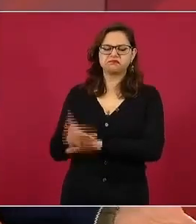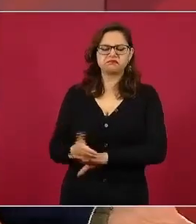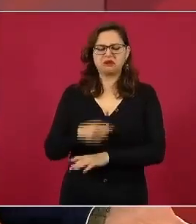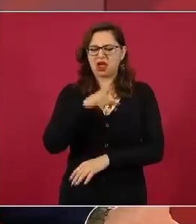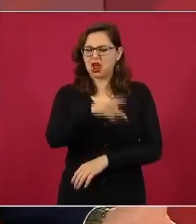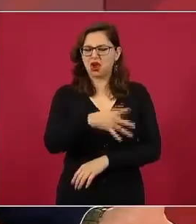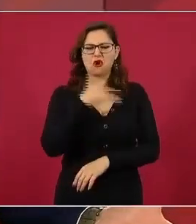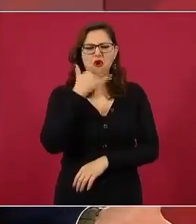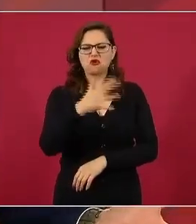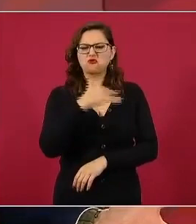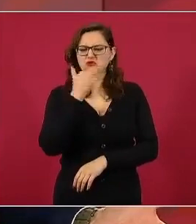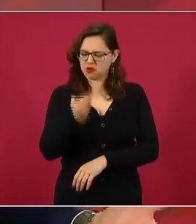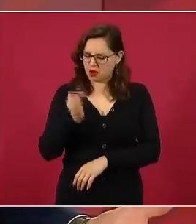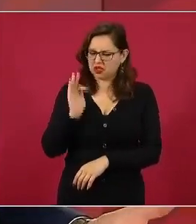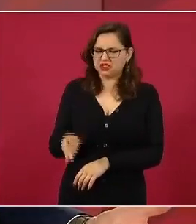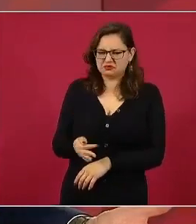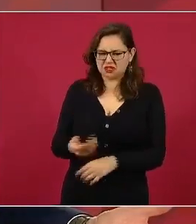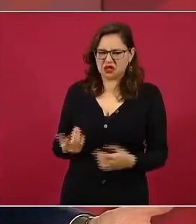y qué?